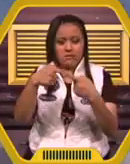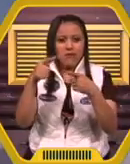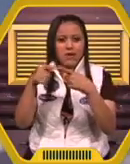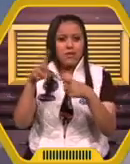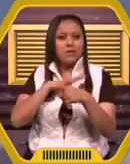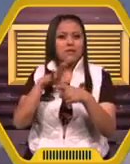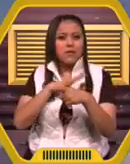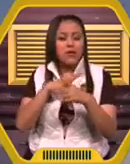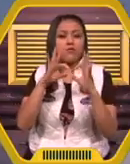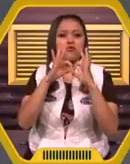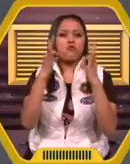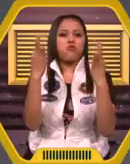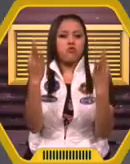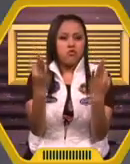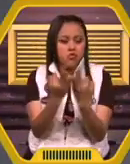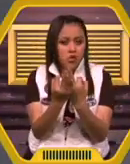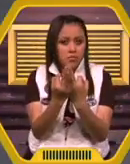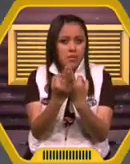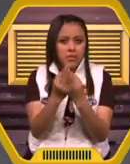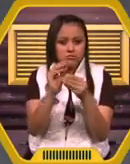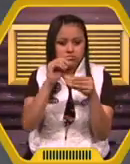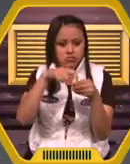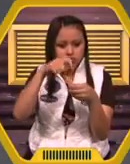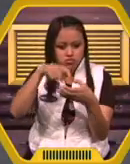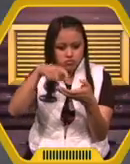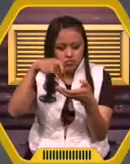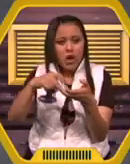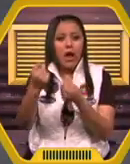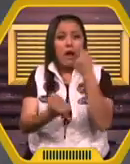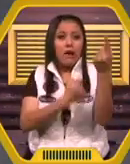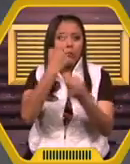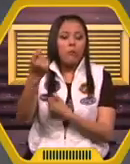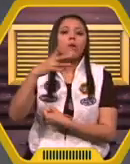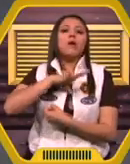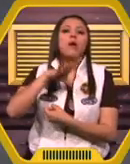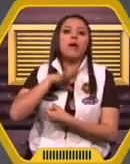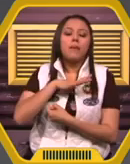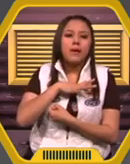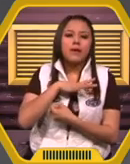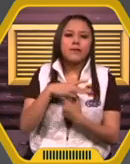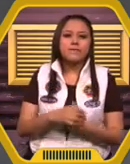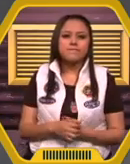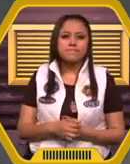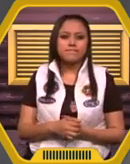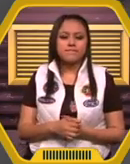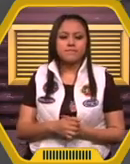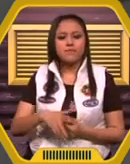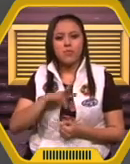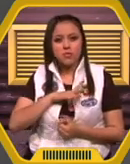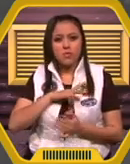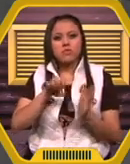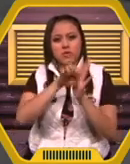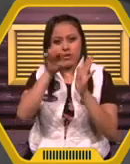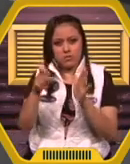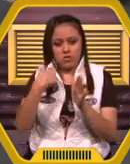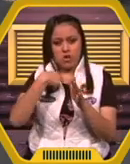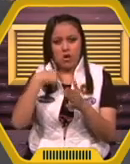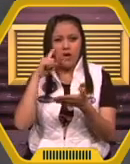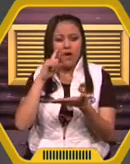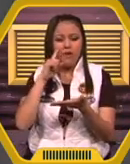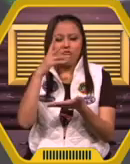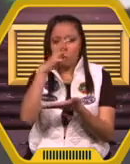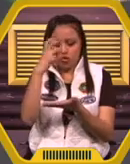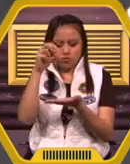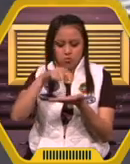técnicas de bordado y sublimado, algunas técnicas incluso propias como los fotobordados y los